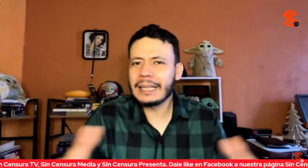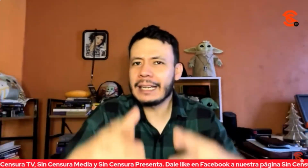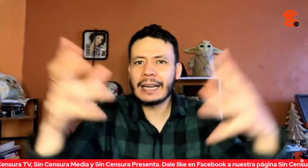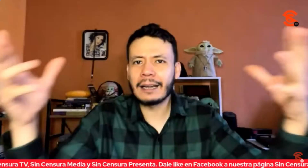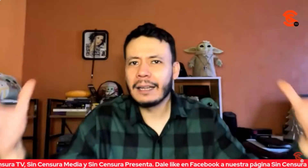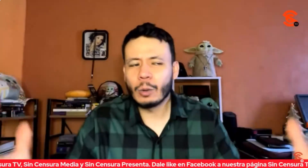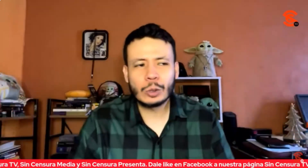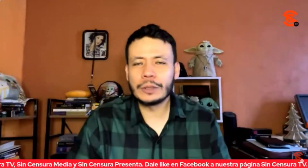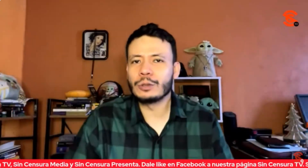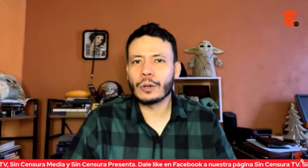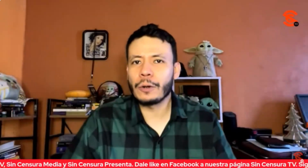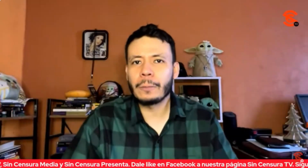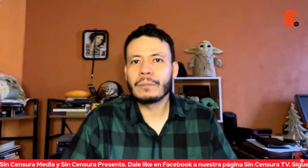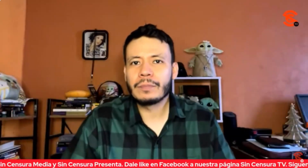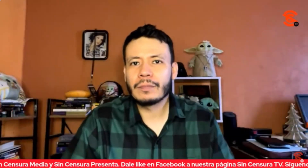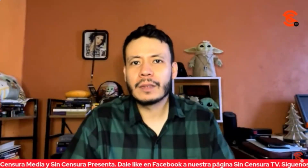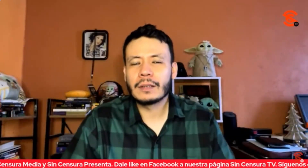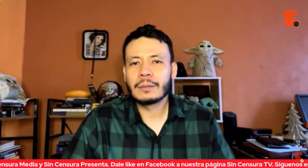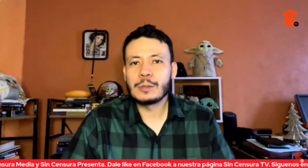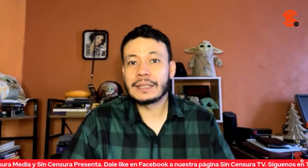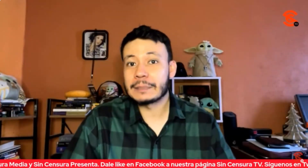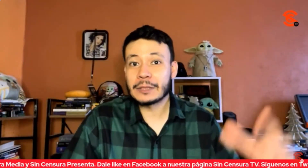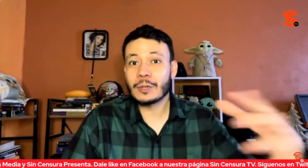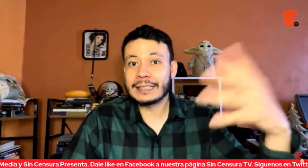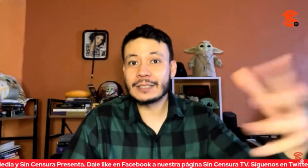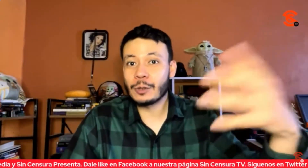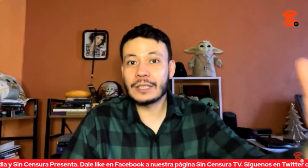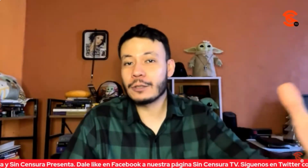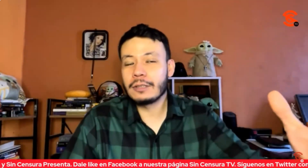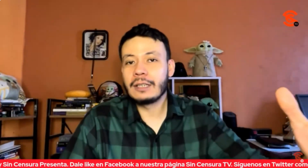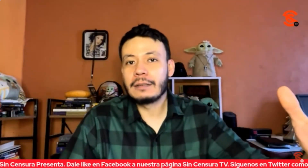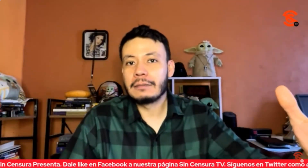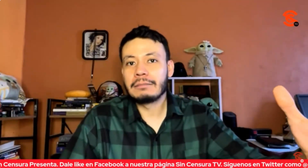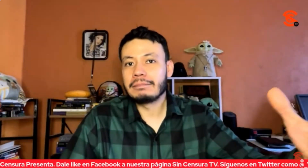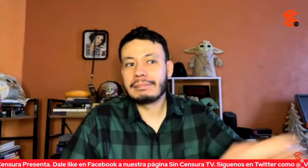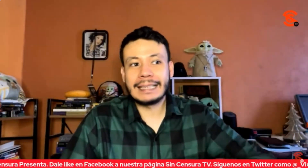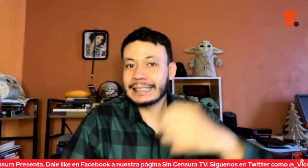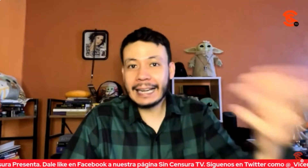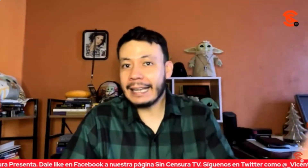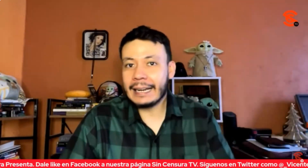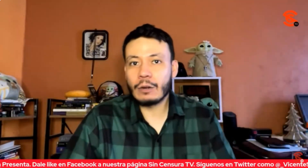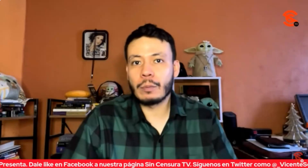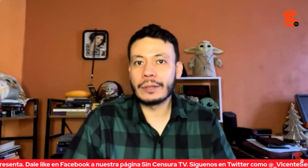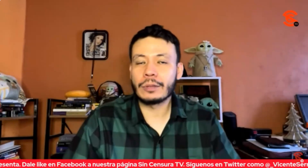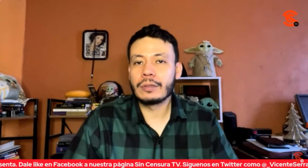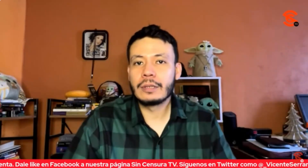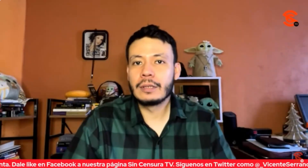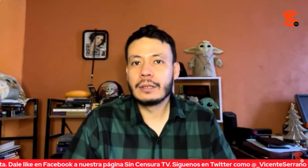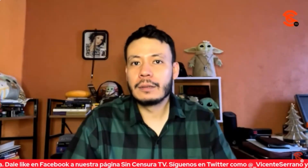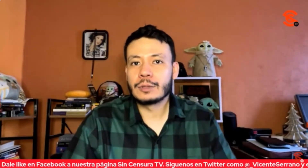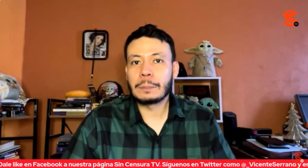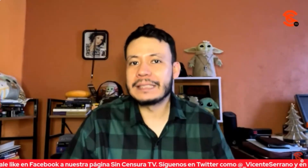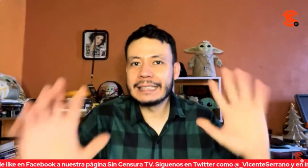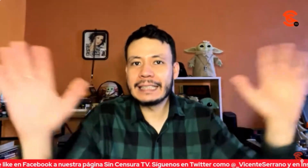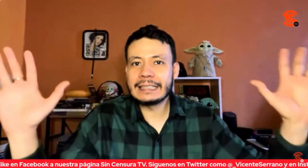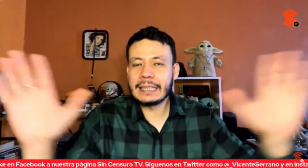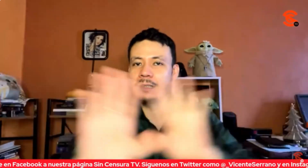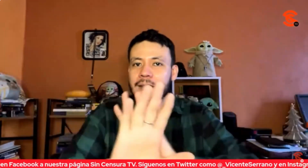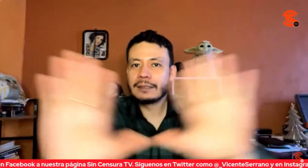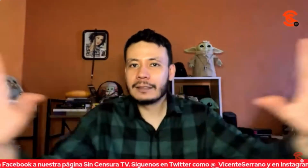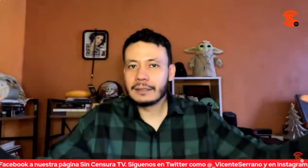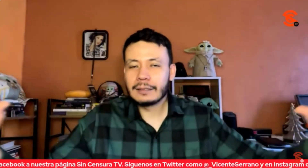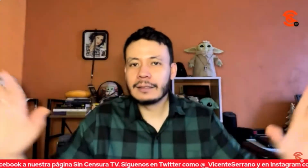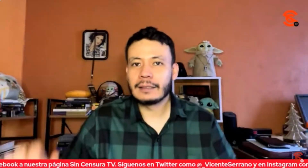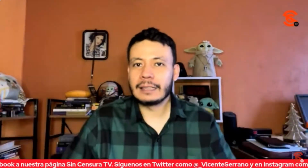a tu familia o a tu entorno, pues mientras más coquetees con eso, vas a caer en algún momento. Pues el presidente